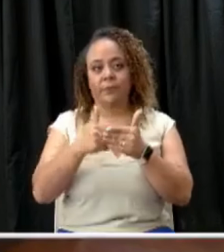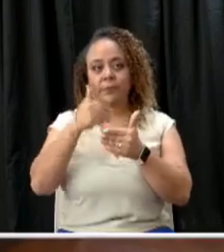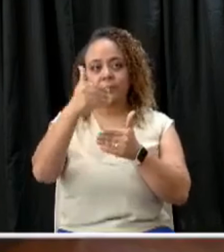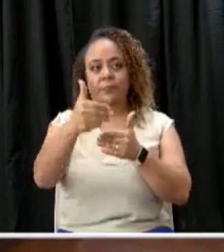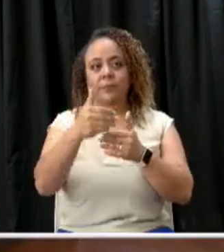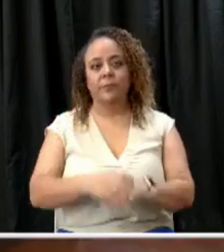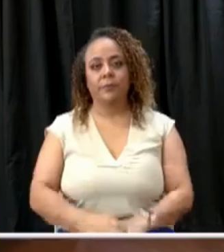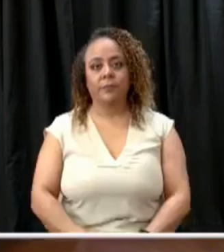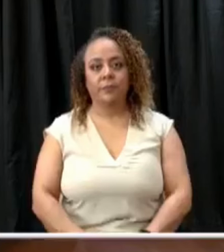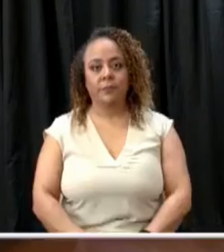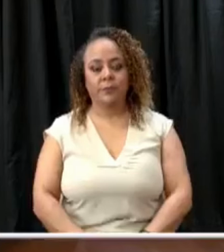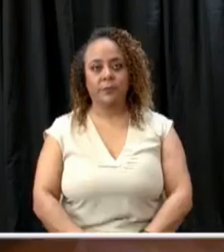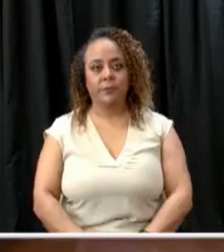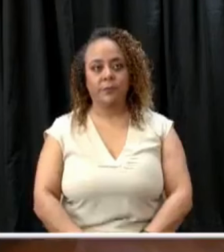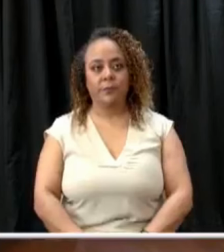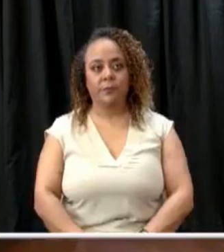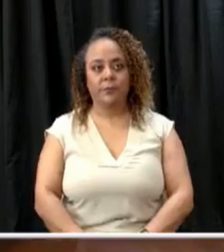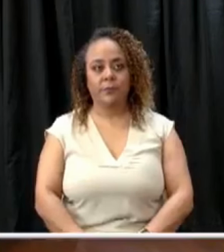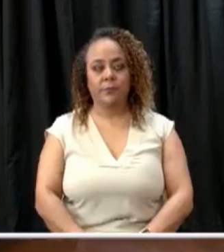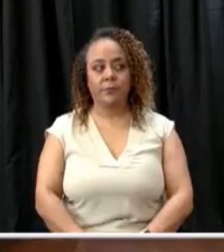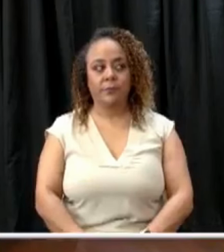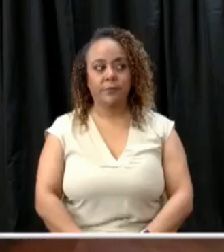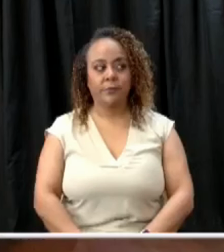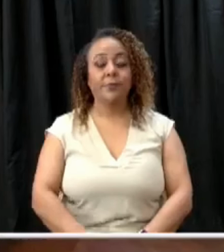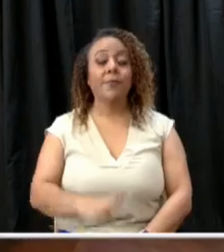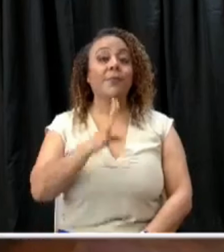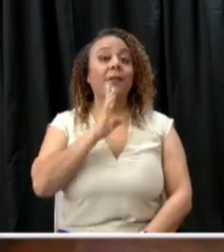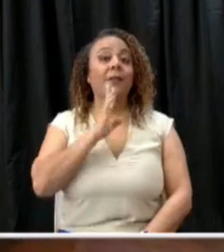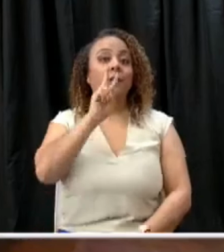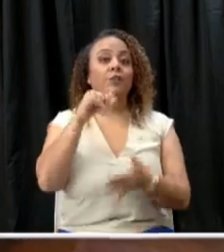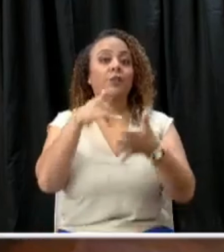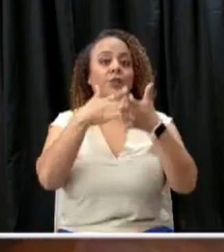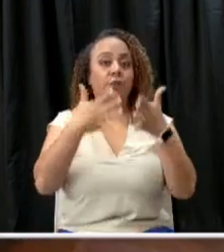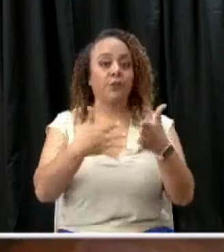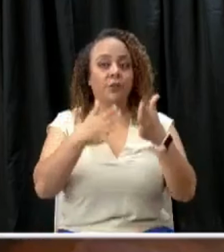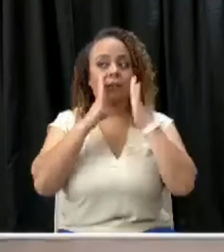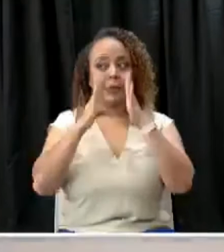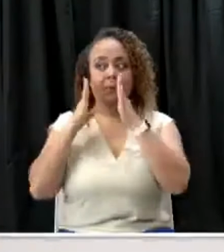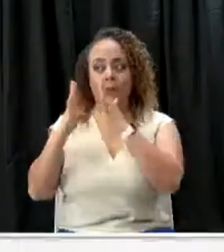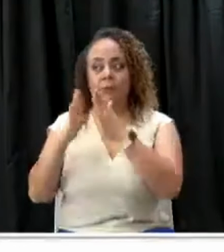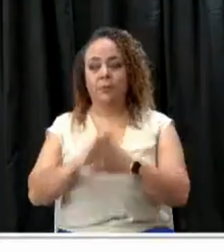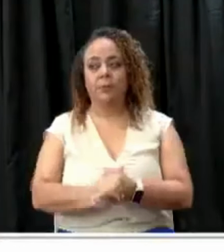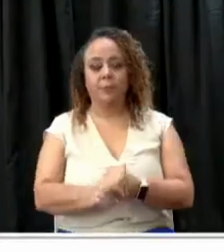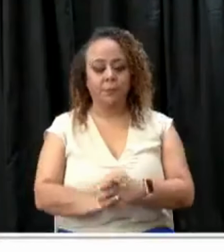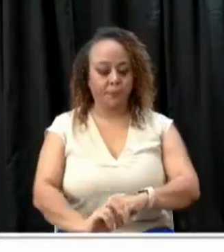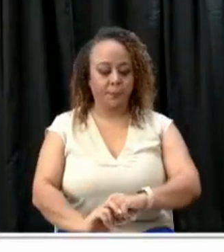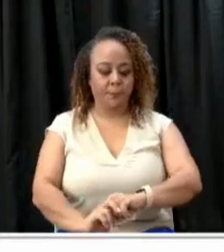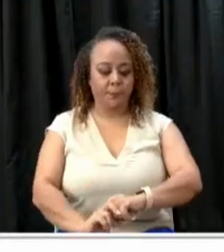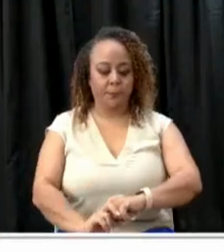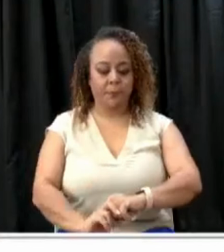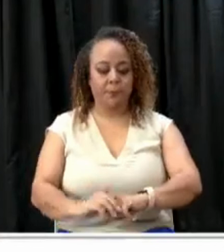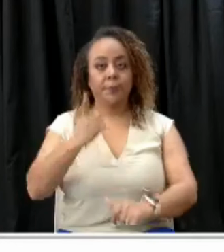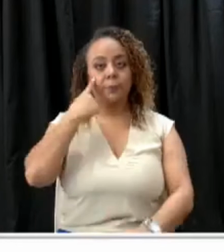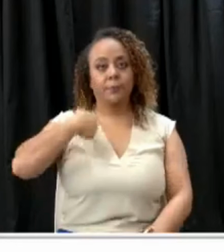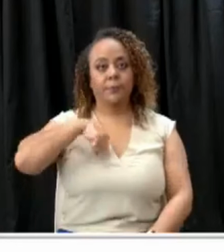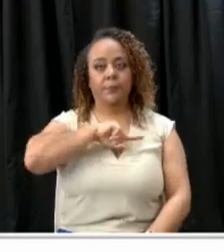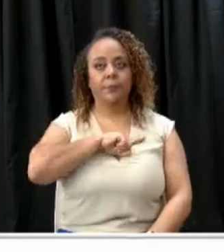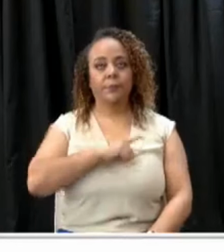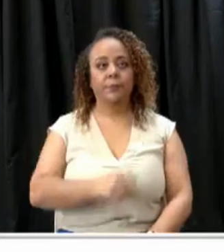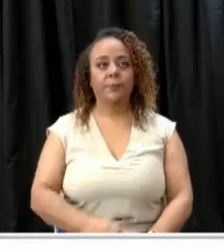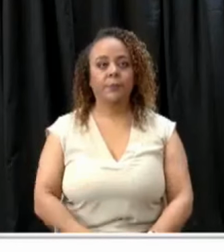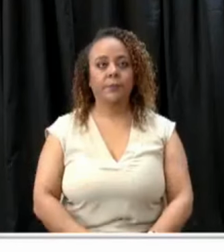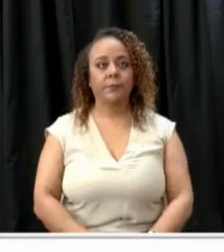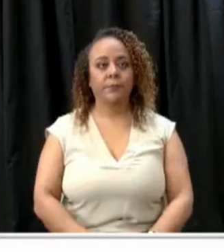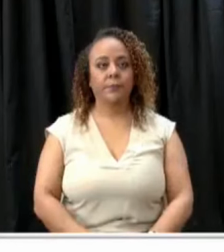adelante nos habla sobre dos estudios de intervención. Sí. Para nosotros. La siguiente, por favor,